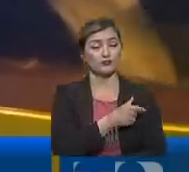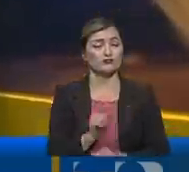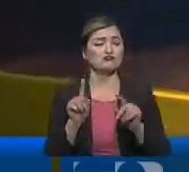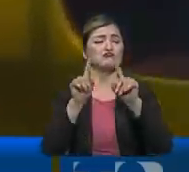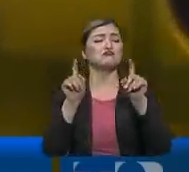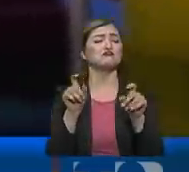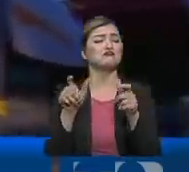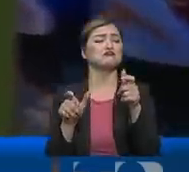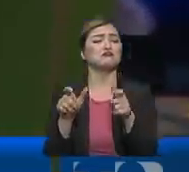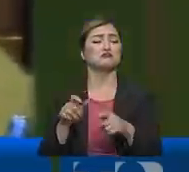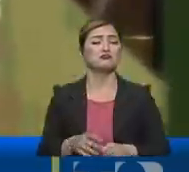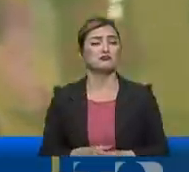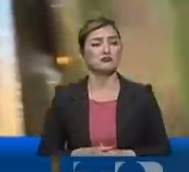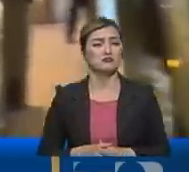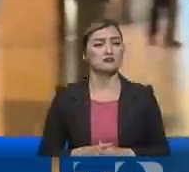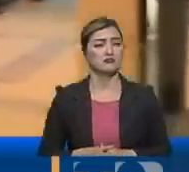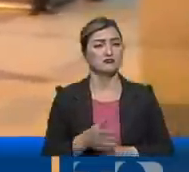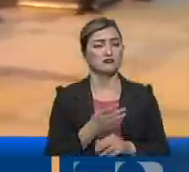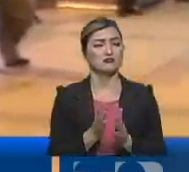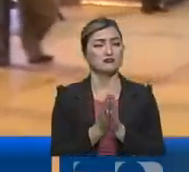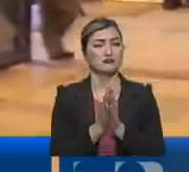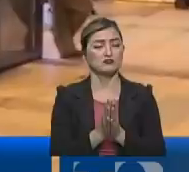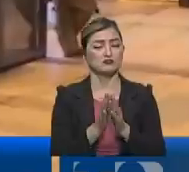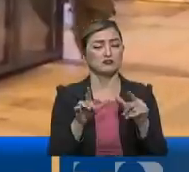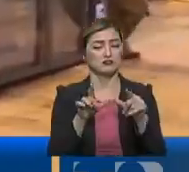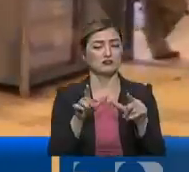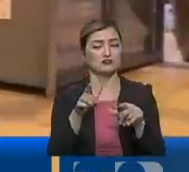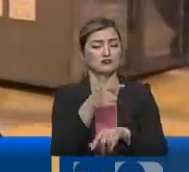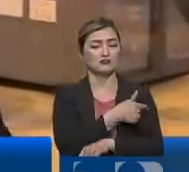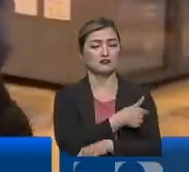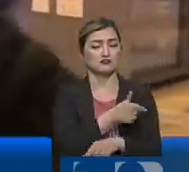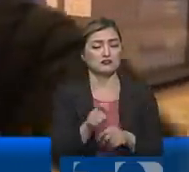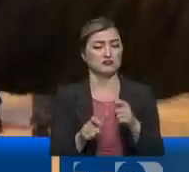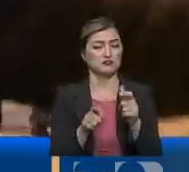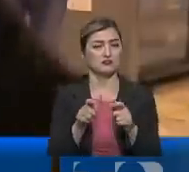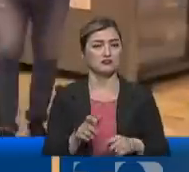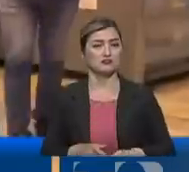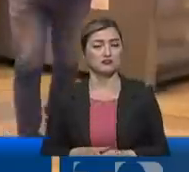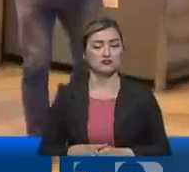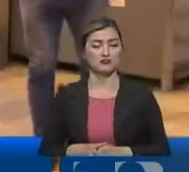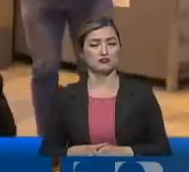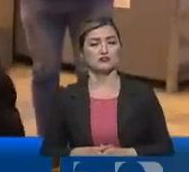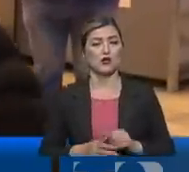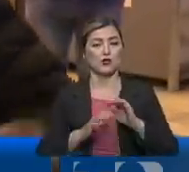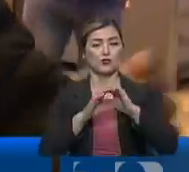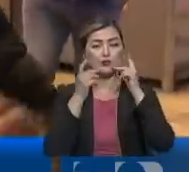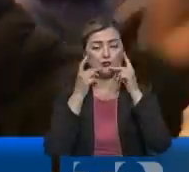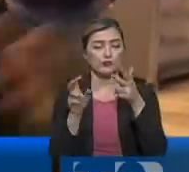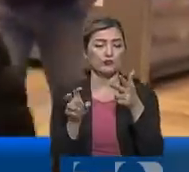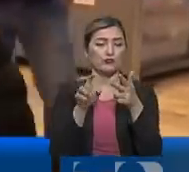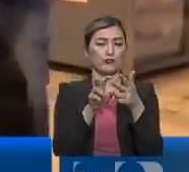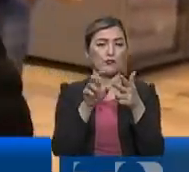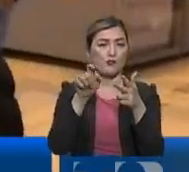de vacunación a los pasajeros? Sí, ya estamos solicitando el carnet y el certificado de vacunación hacia los pasajeros para poder utilizar el transporte público y subir.